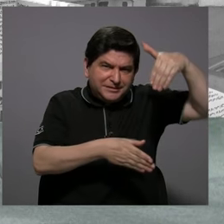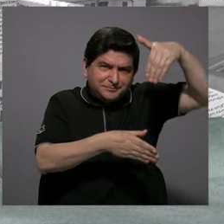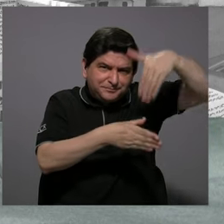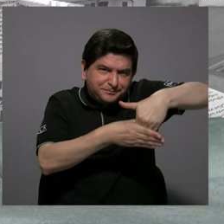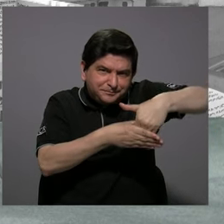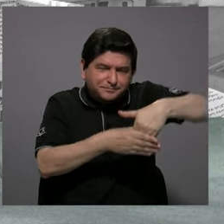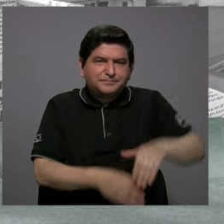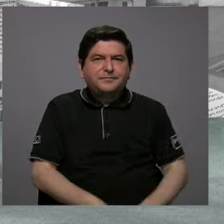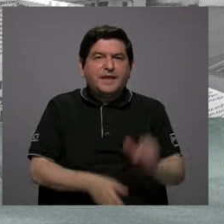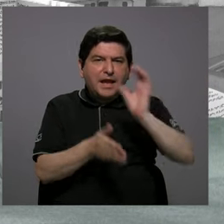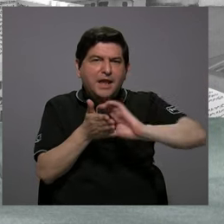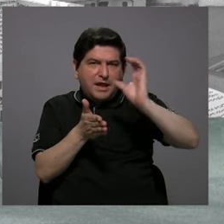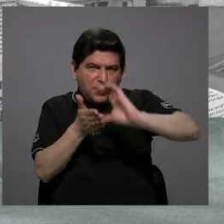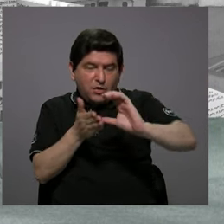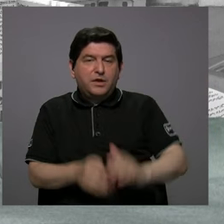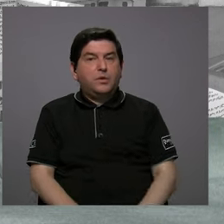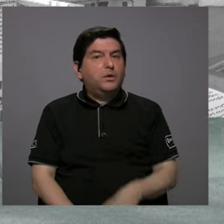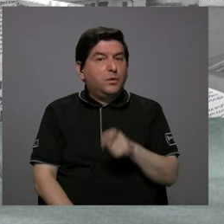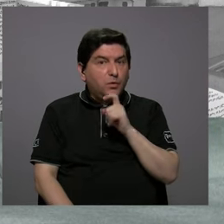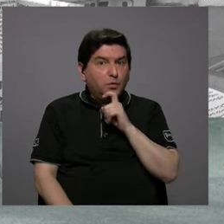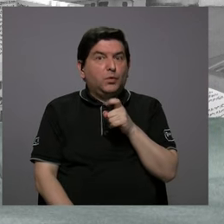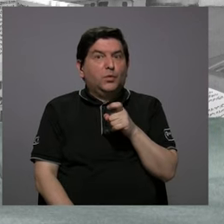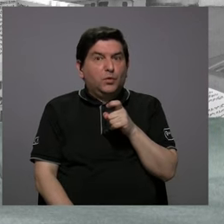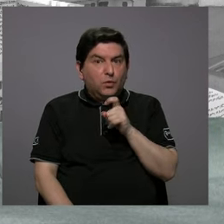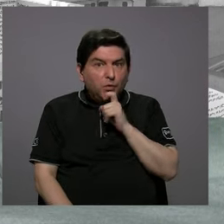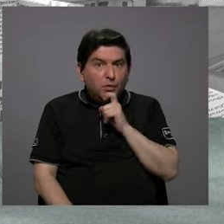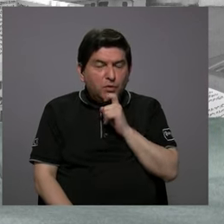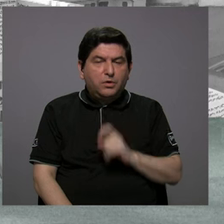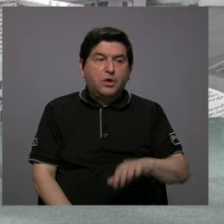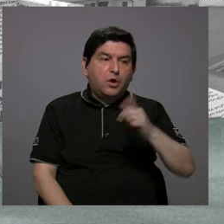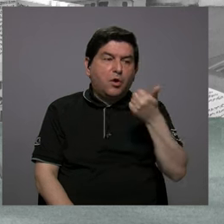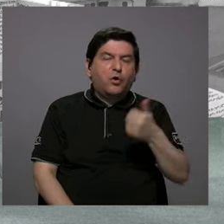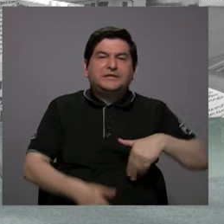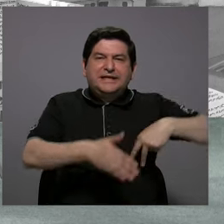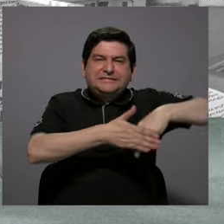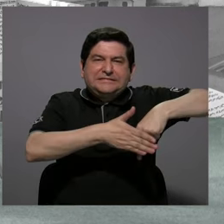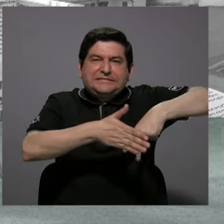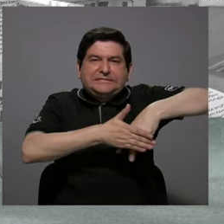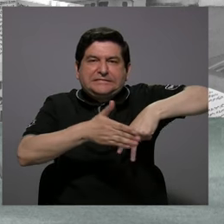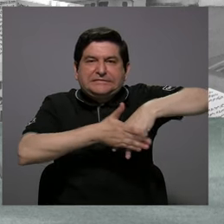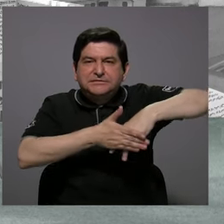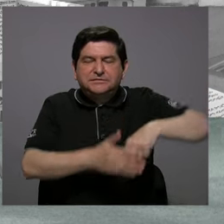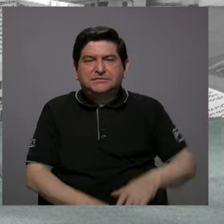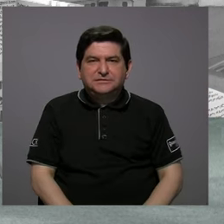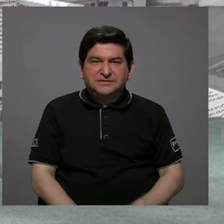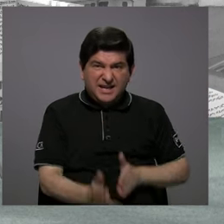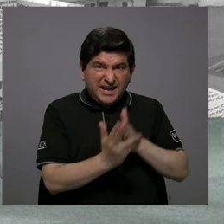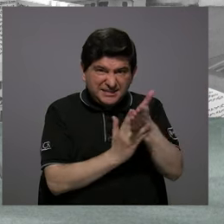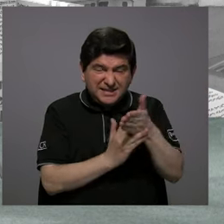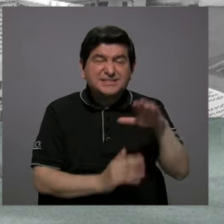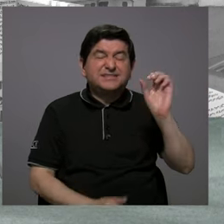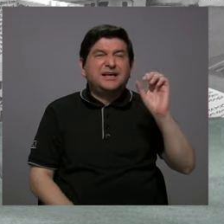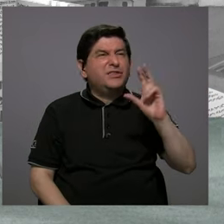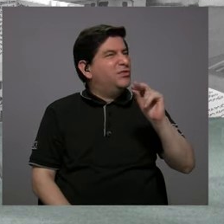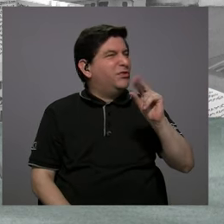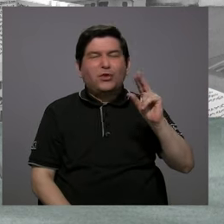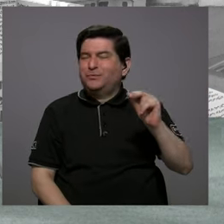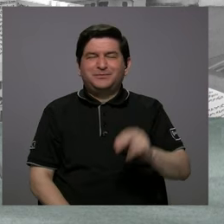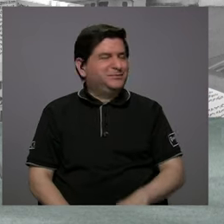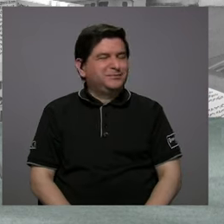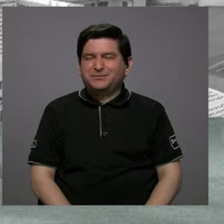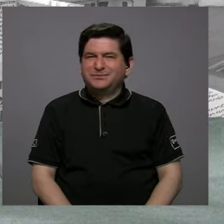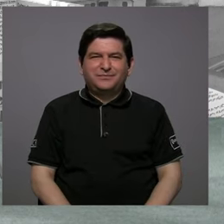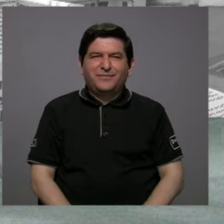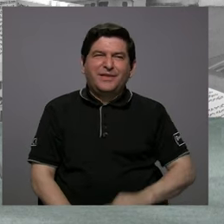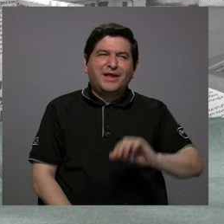esto en el secundario y costó mucho más porque hay otras trabas eh psicológicas no más